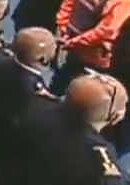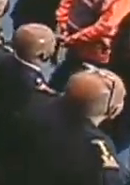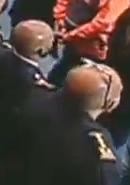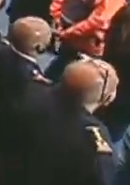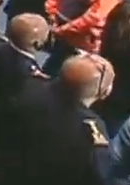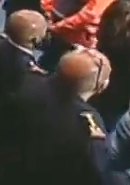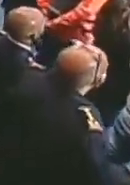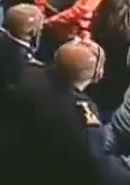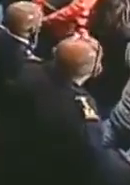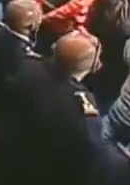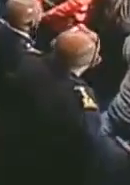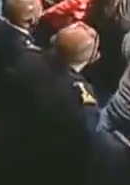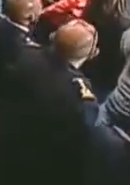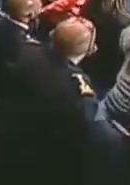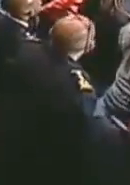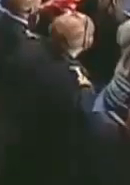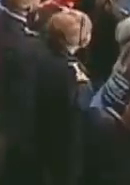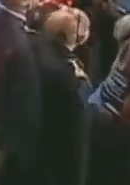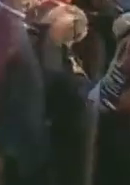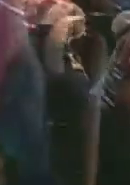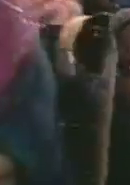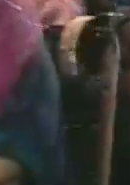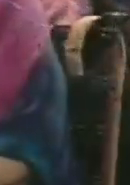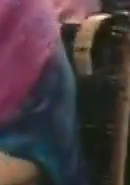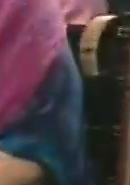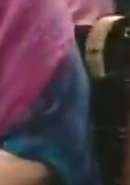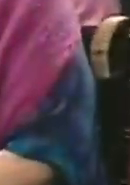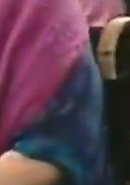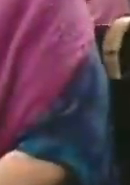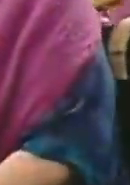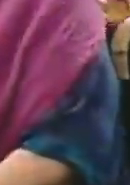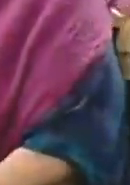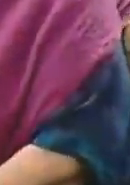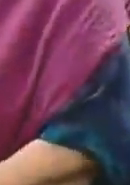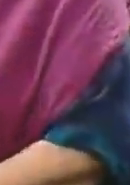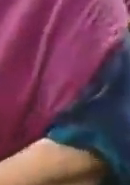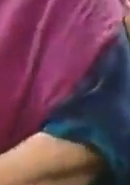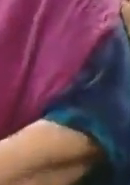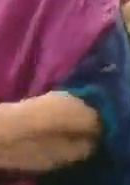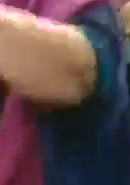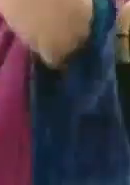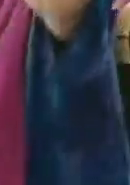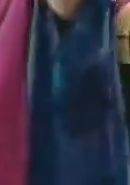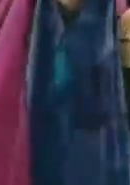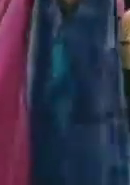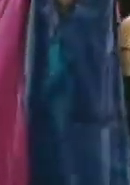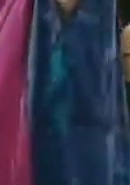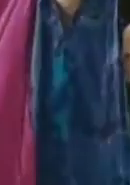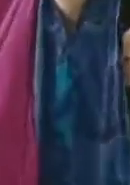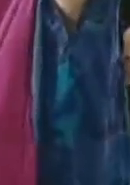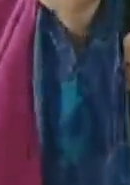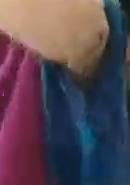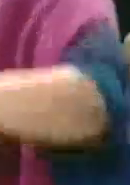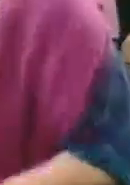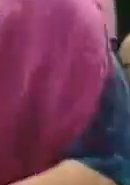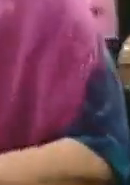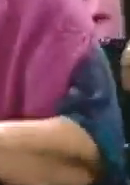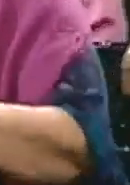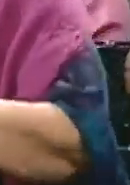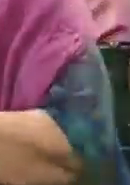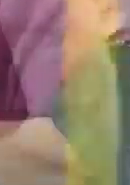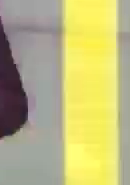ha sido ese gran encuentro. Con este resumen y estas imágenes, nosotros vamos a devolver el contacto al estudio. Adelante.